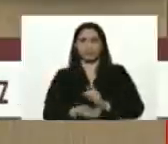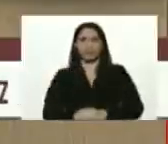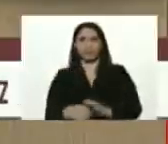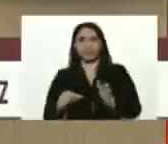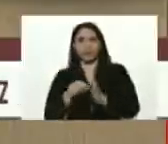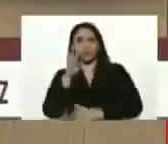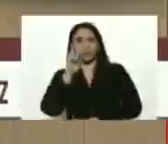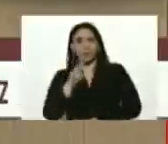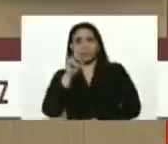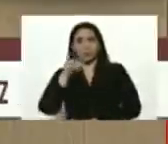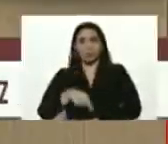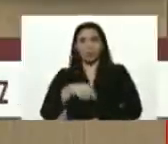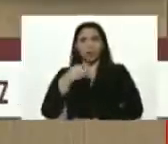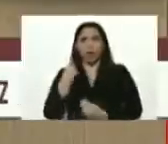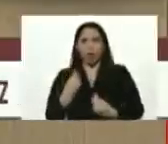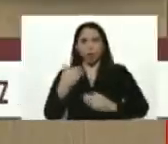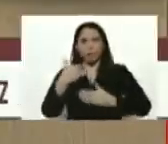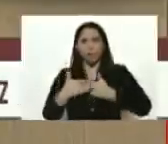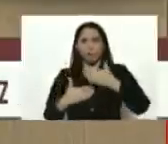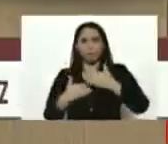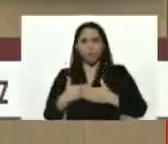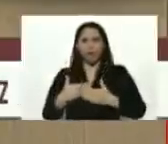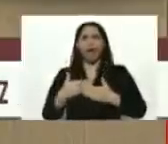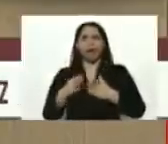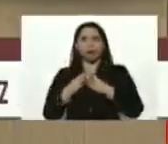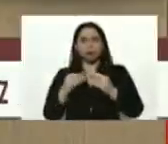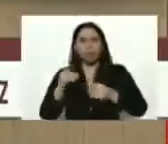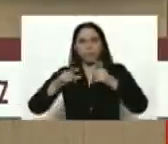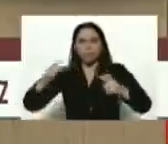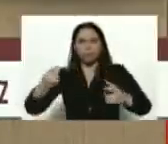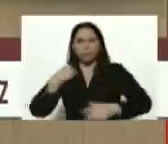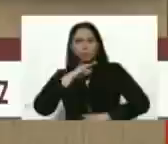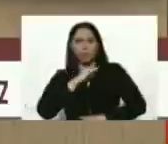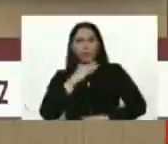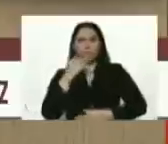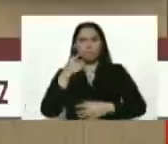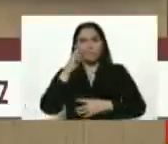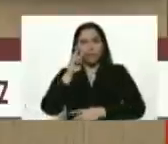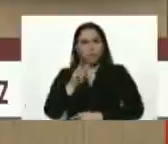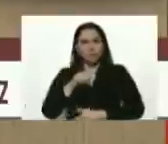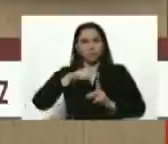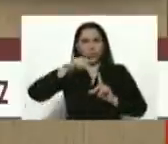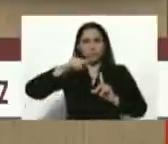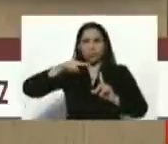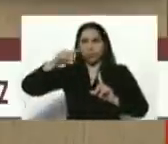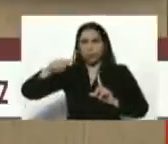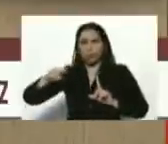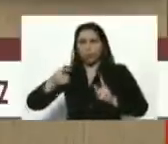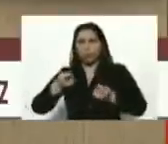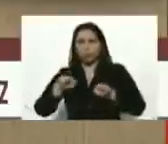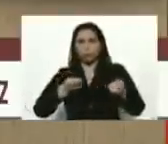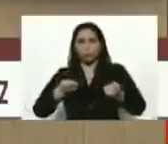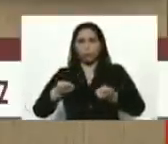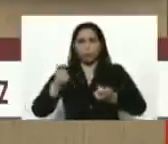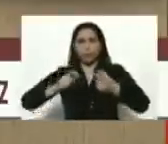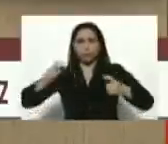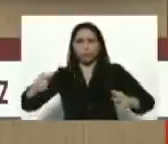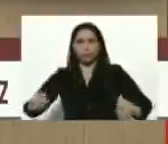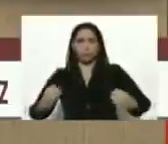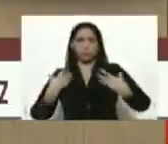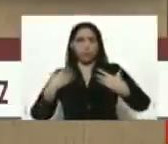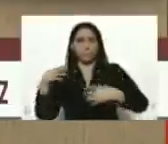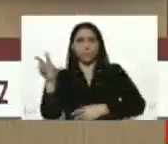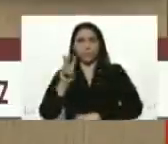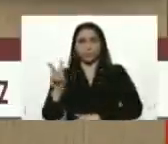vemos también la evolución de todos los casos, vemos las curvas de control de los casos en Venezuela y estamos